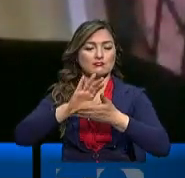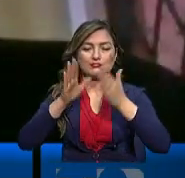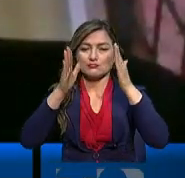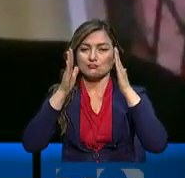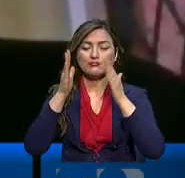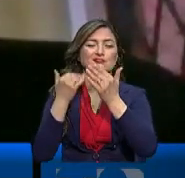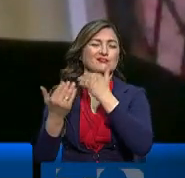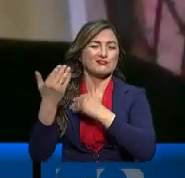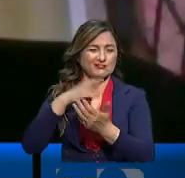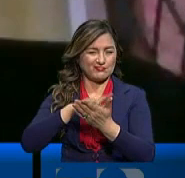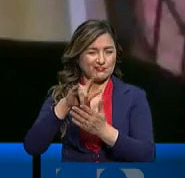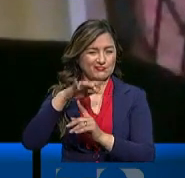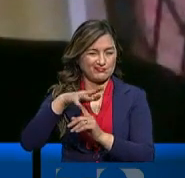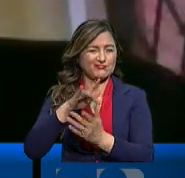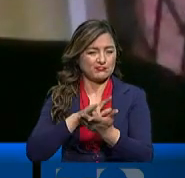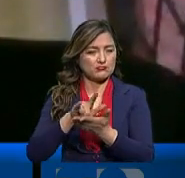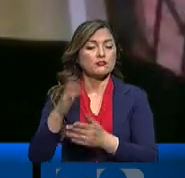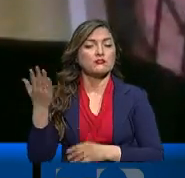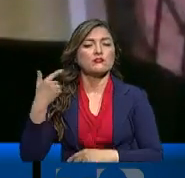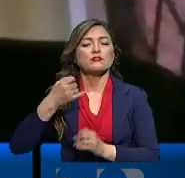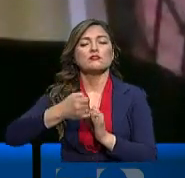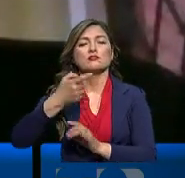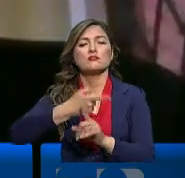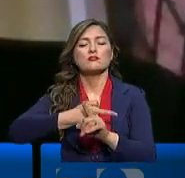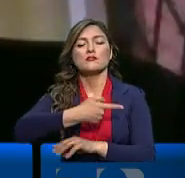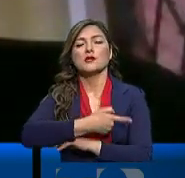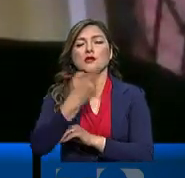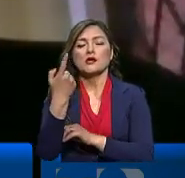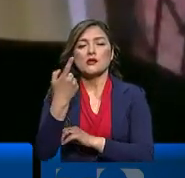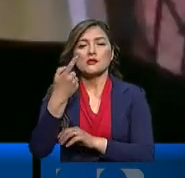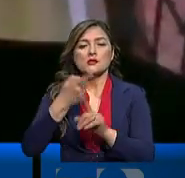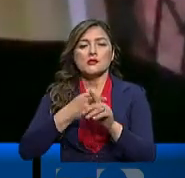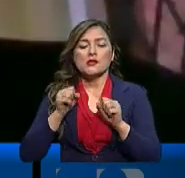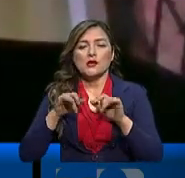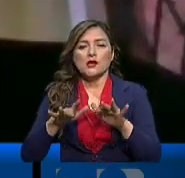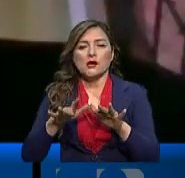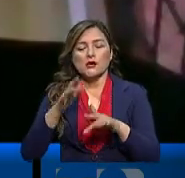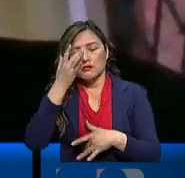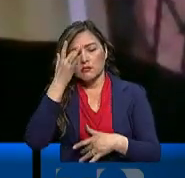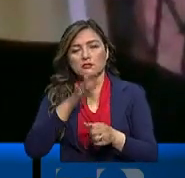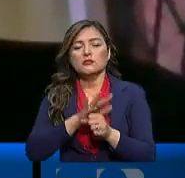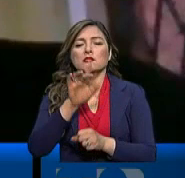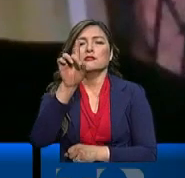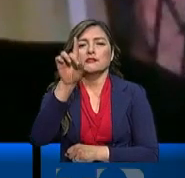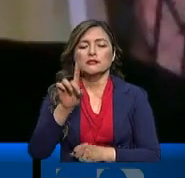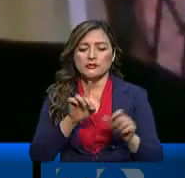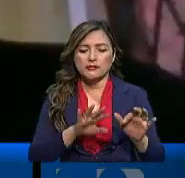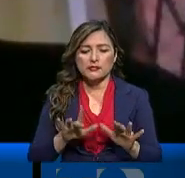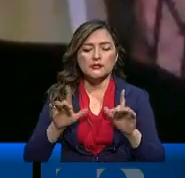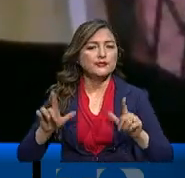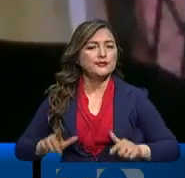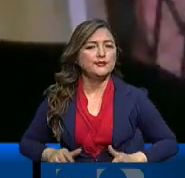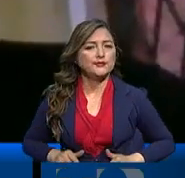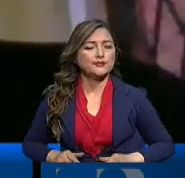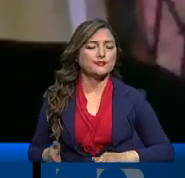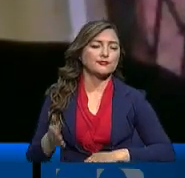tuvo los últimos días del mes de septiembre un paciente. Es así que la Secretaría de Salud en el